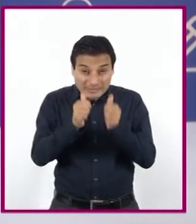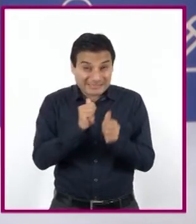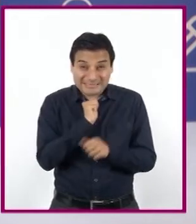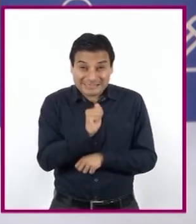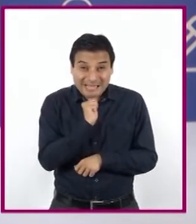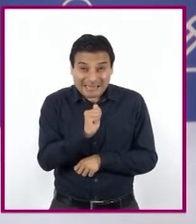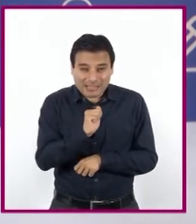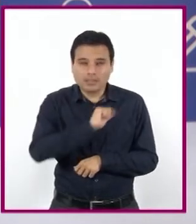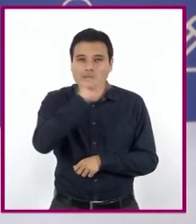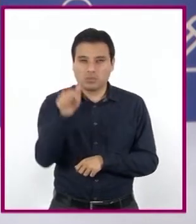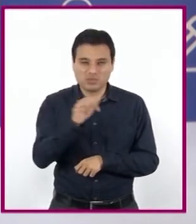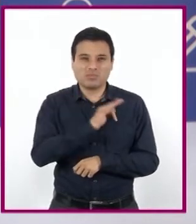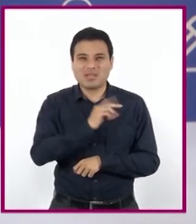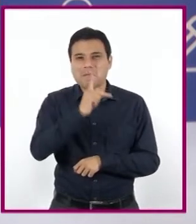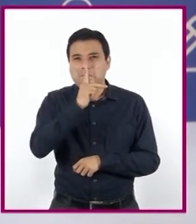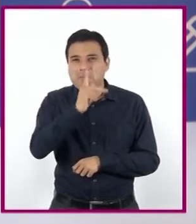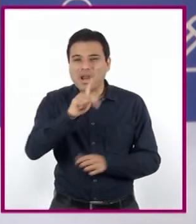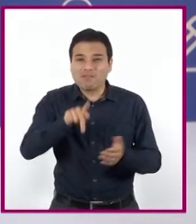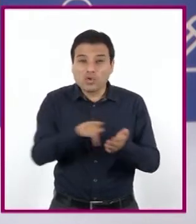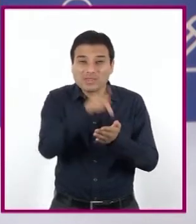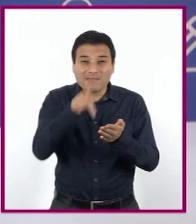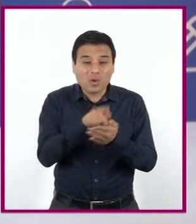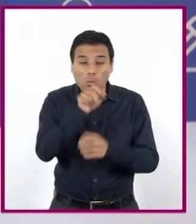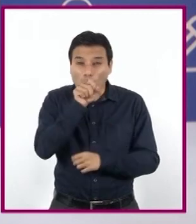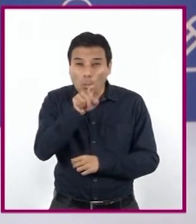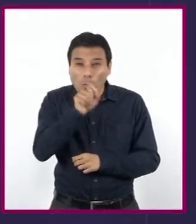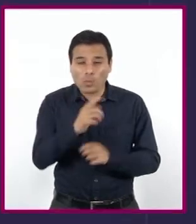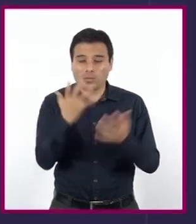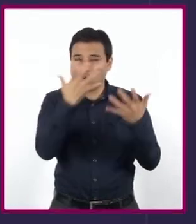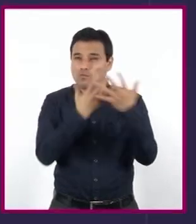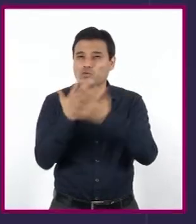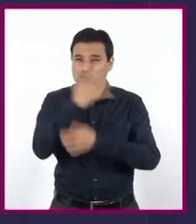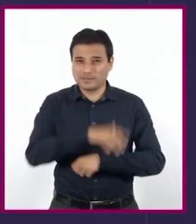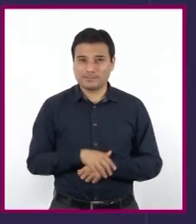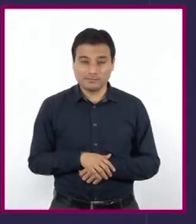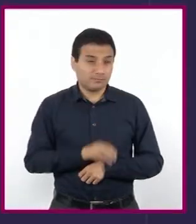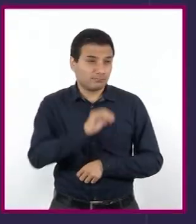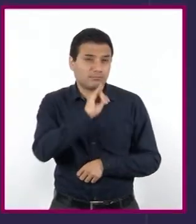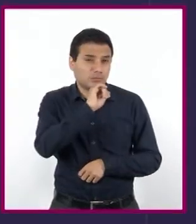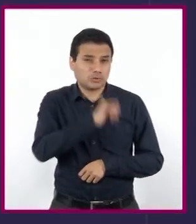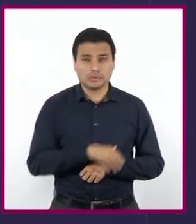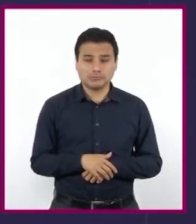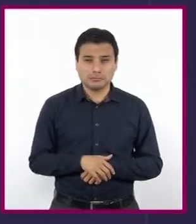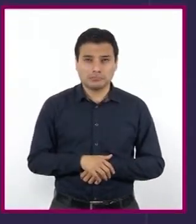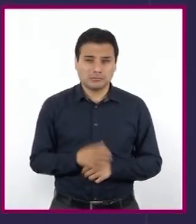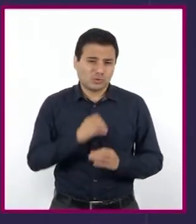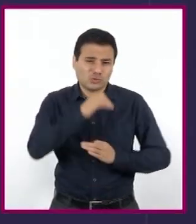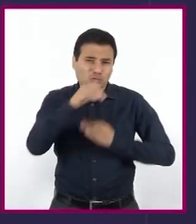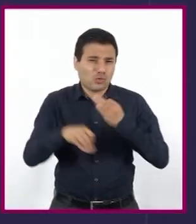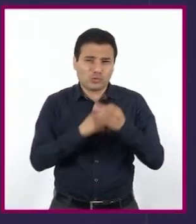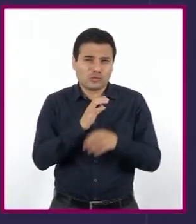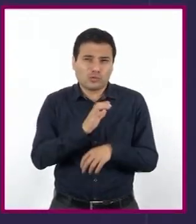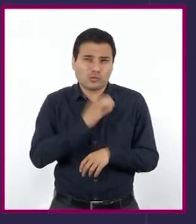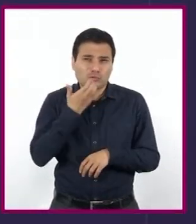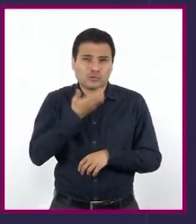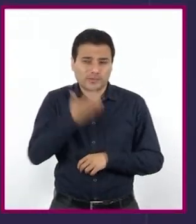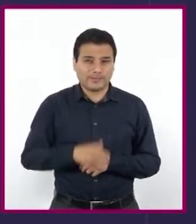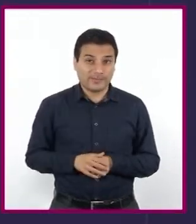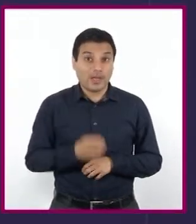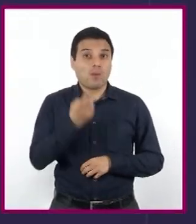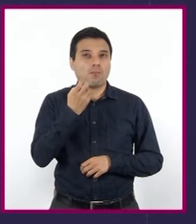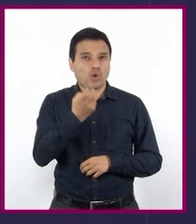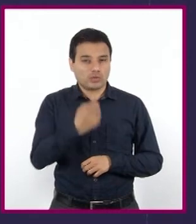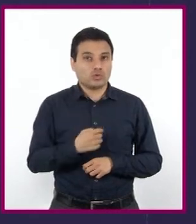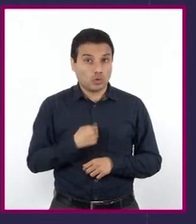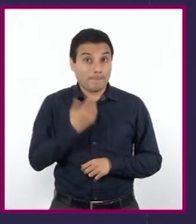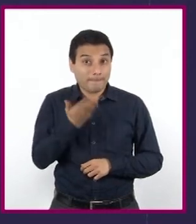puede incurrir en repeticiones y confusiones. Desde luego, a todos nos pasa. Por eso les pedimos